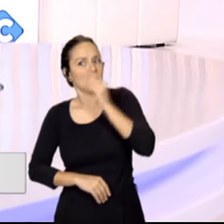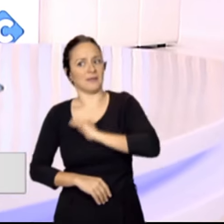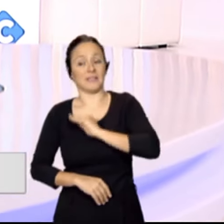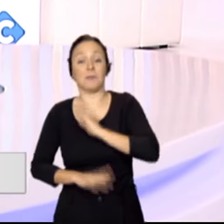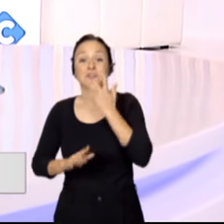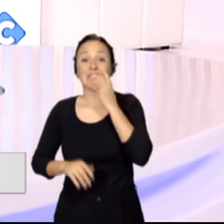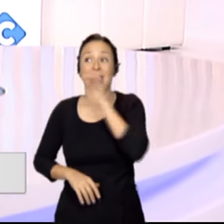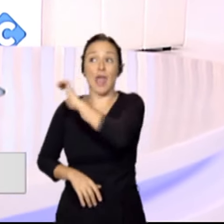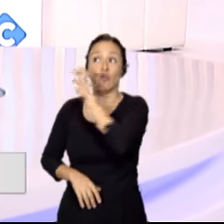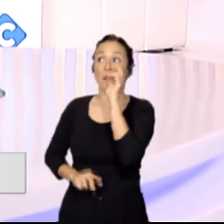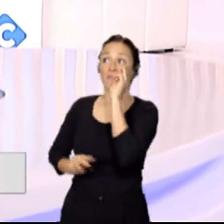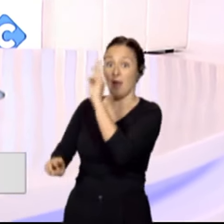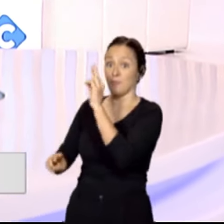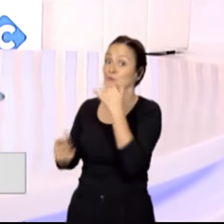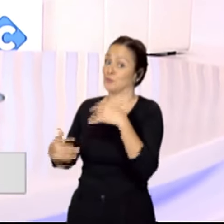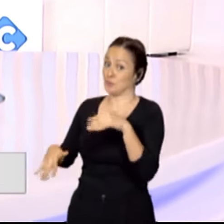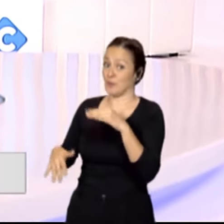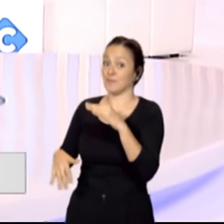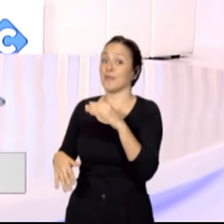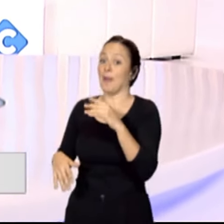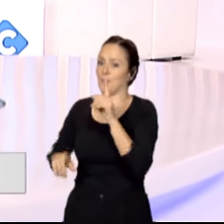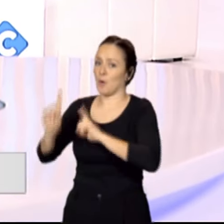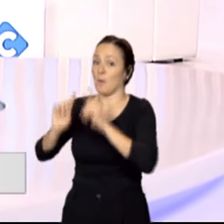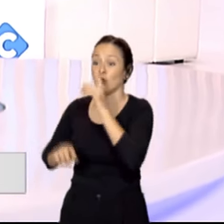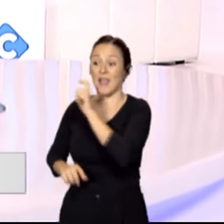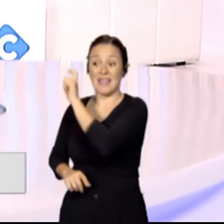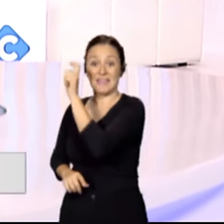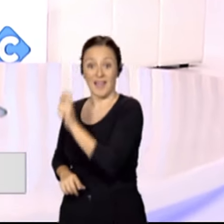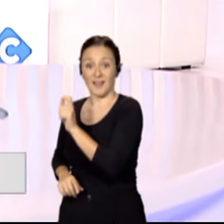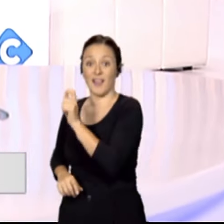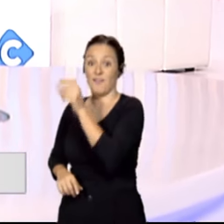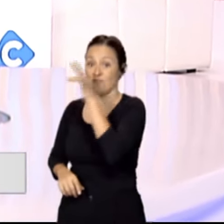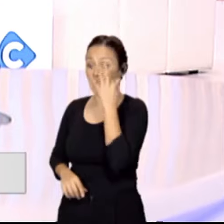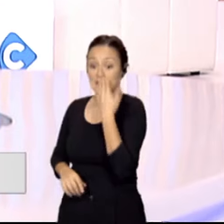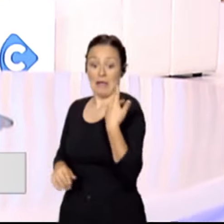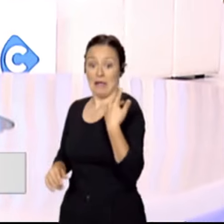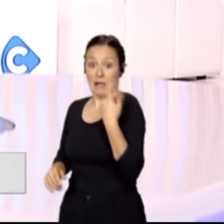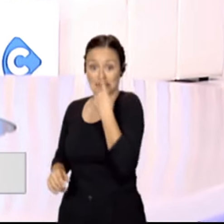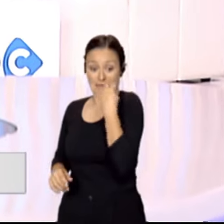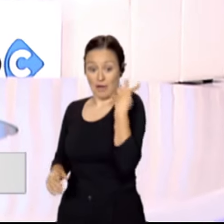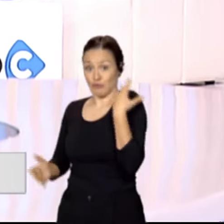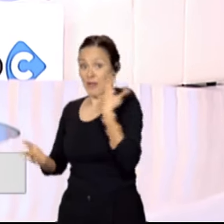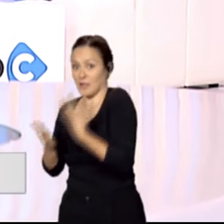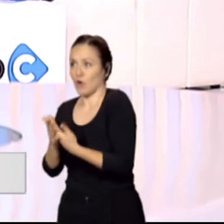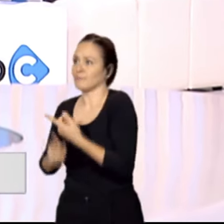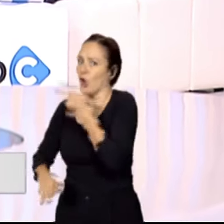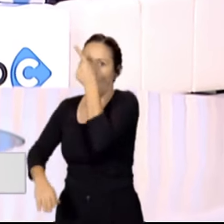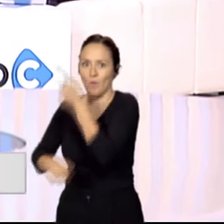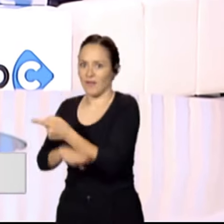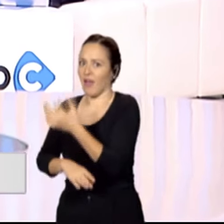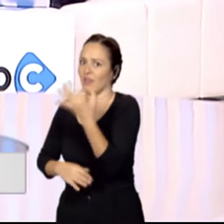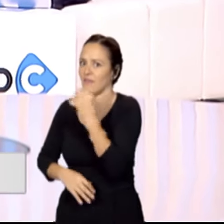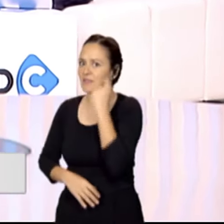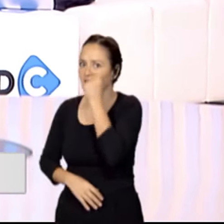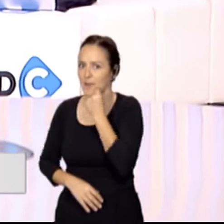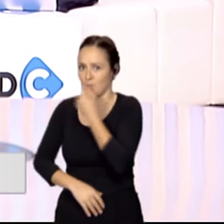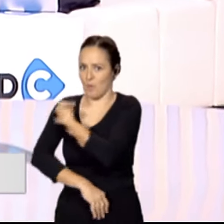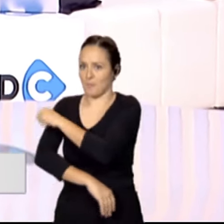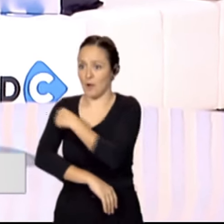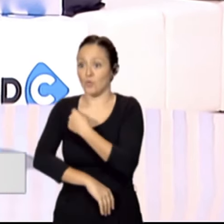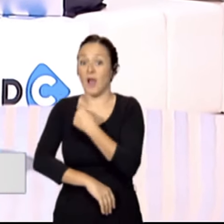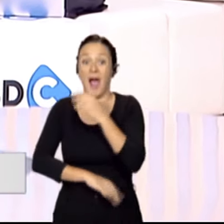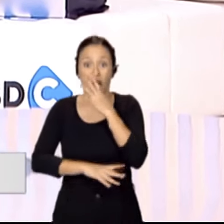unos años Italia Francia han hecho obligatoria la vacunación frente al sarampión y estamos viendo los periódicos últimamente estos brotes en